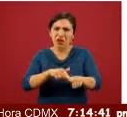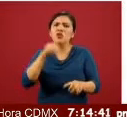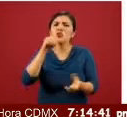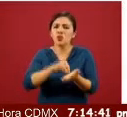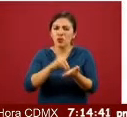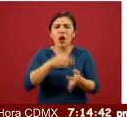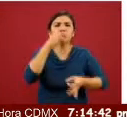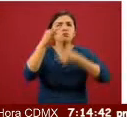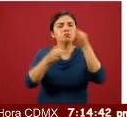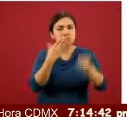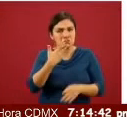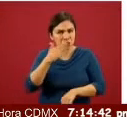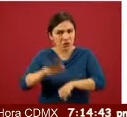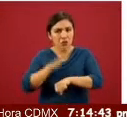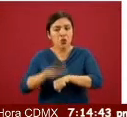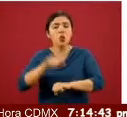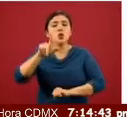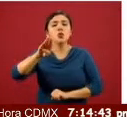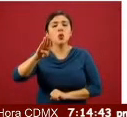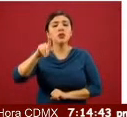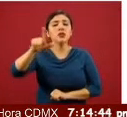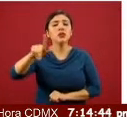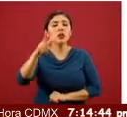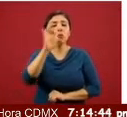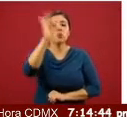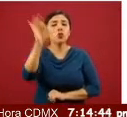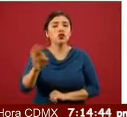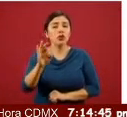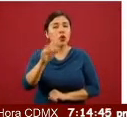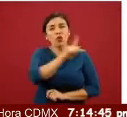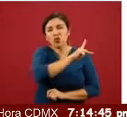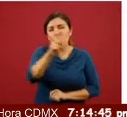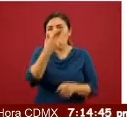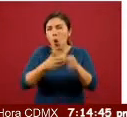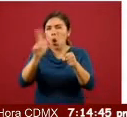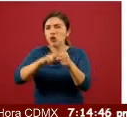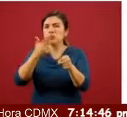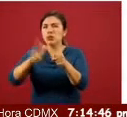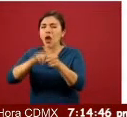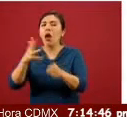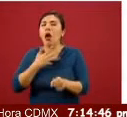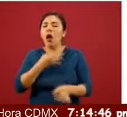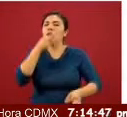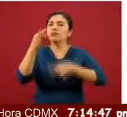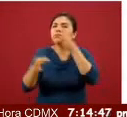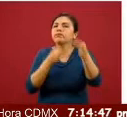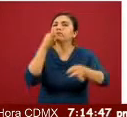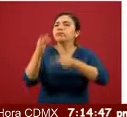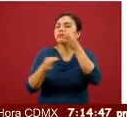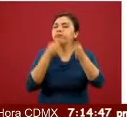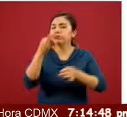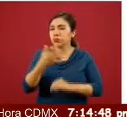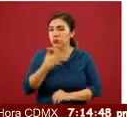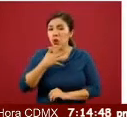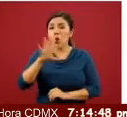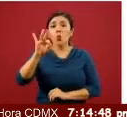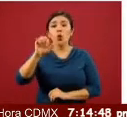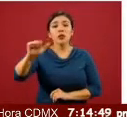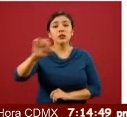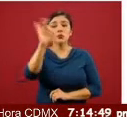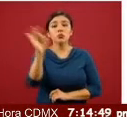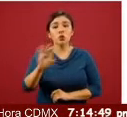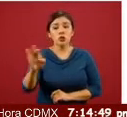notificación, 97% de los 798 hospitales que pueden notificar, 46%